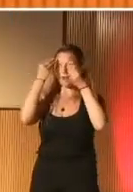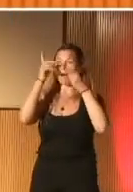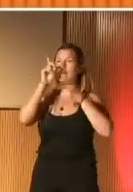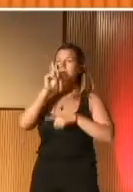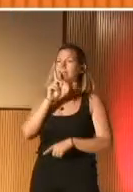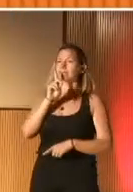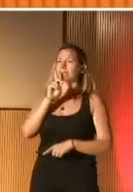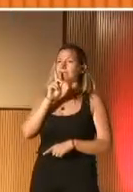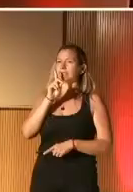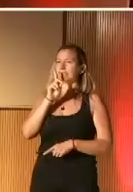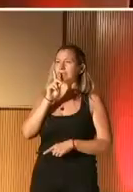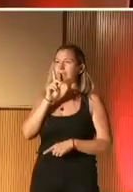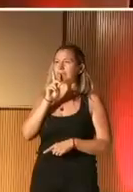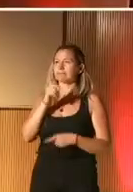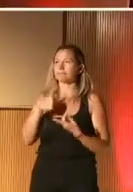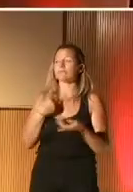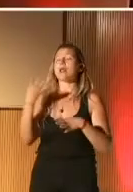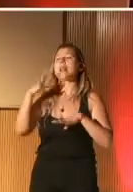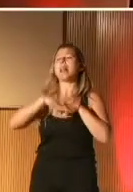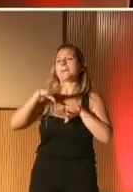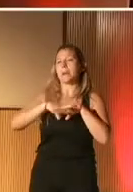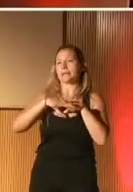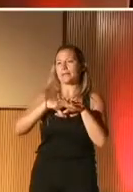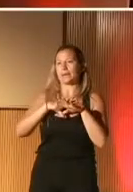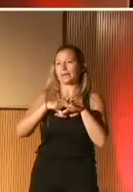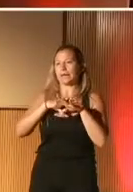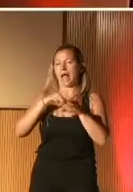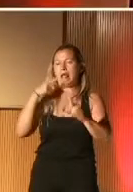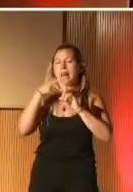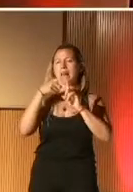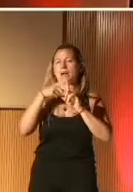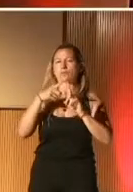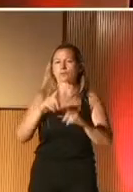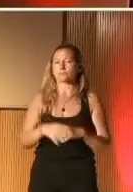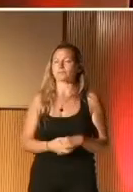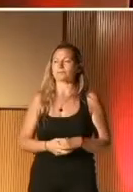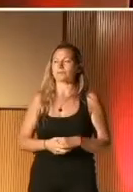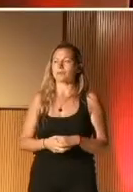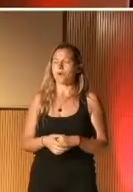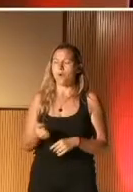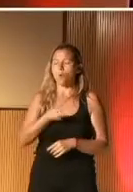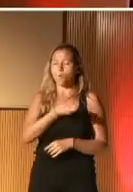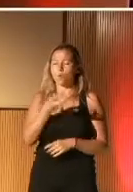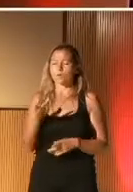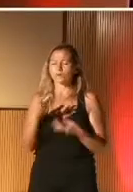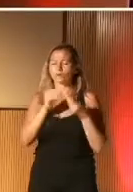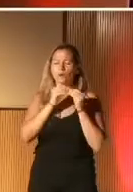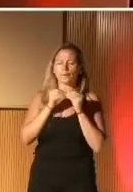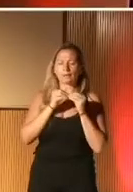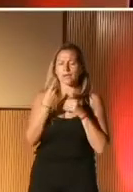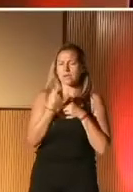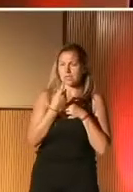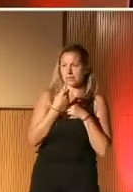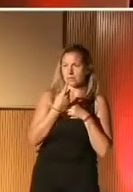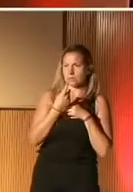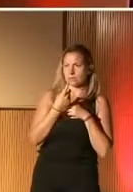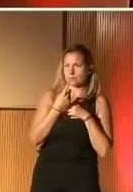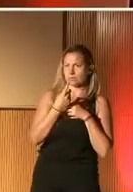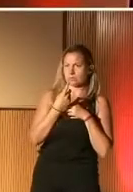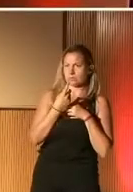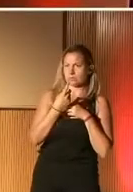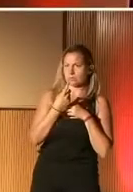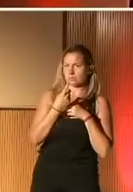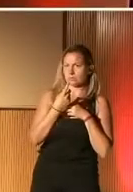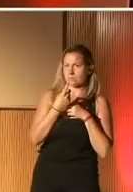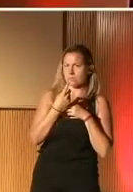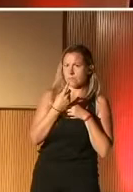ahora. Utilizó las matemáticas. Necesitaba saber cuánto material necesitaba, valga la redundancia,